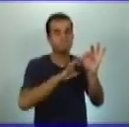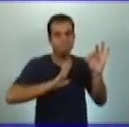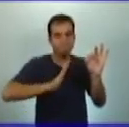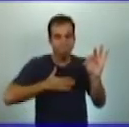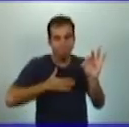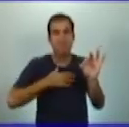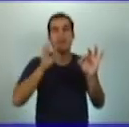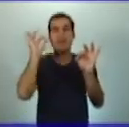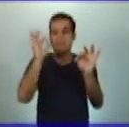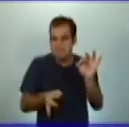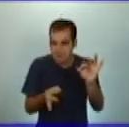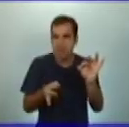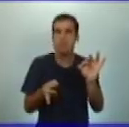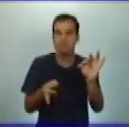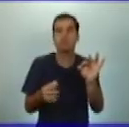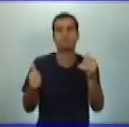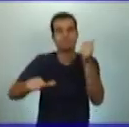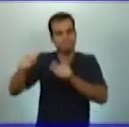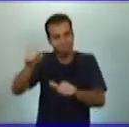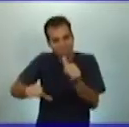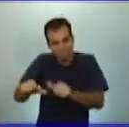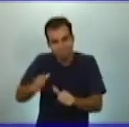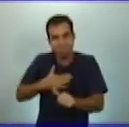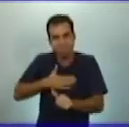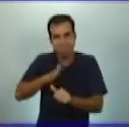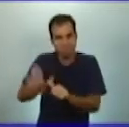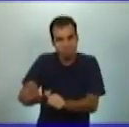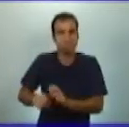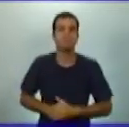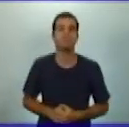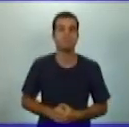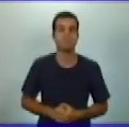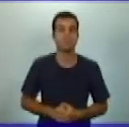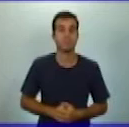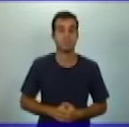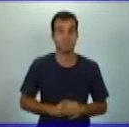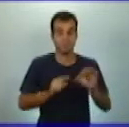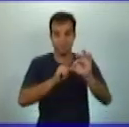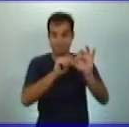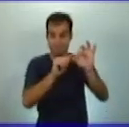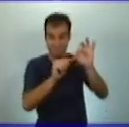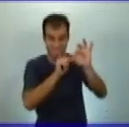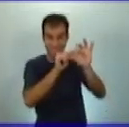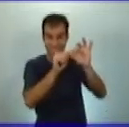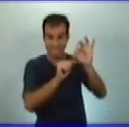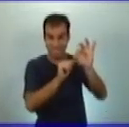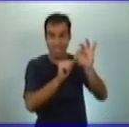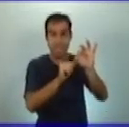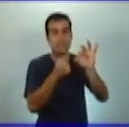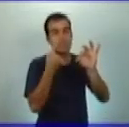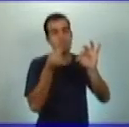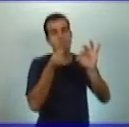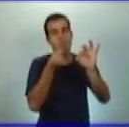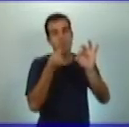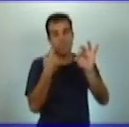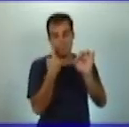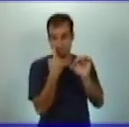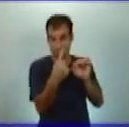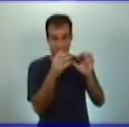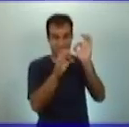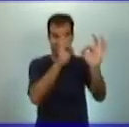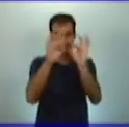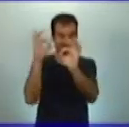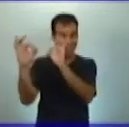mismo elemento químico. Es decir, que todos esos núcleos de átomos que están representados, podemos decir que pertenecen